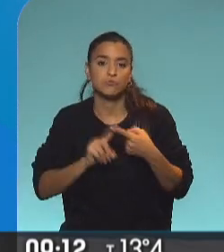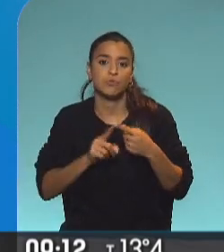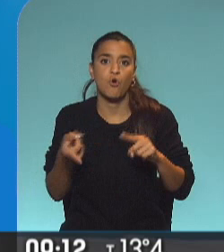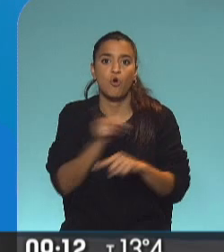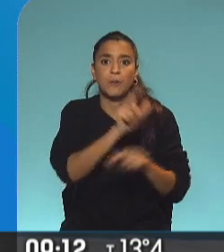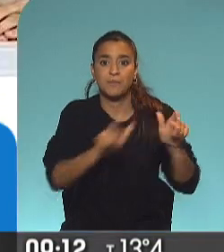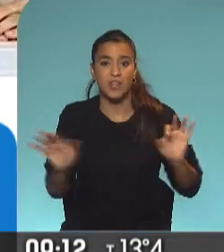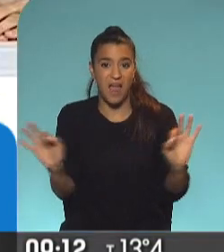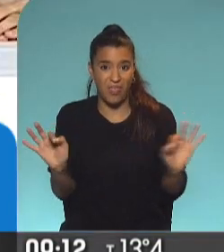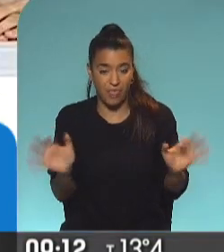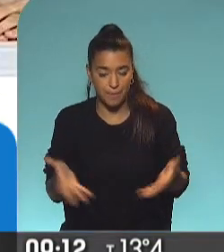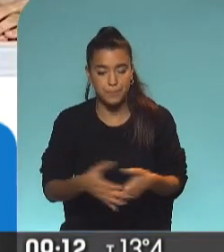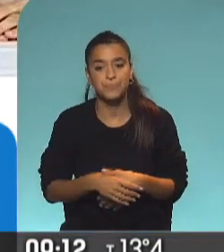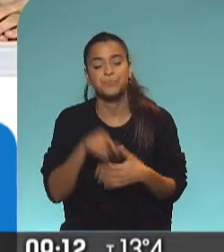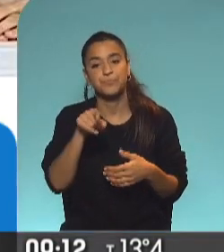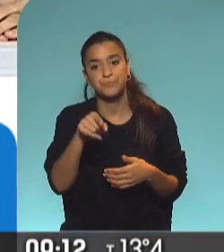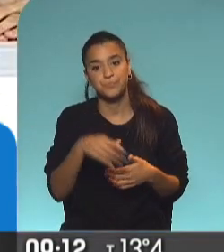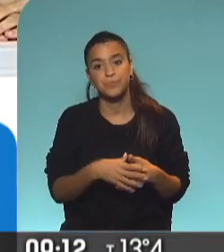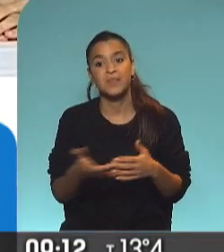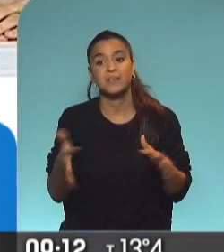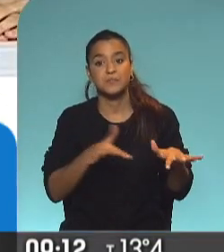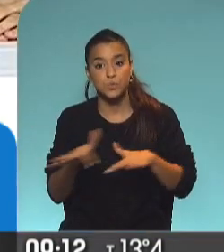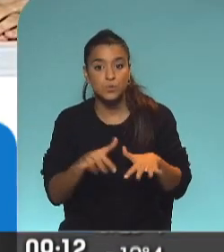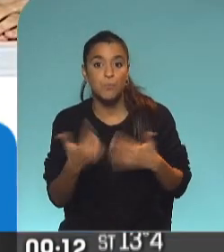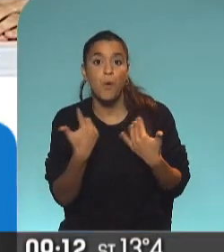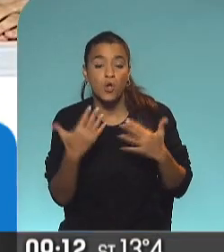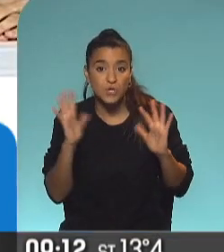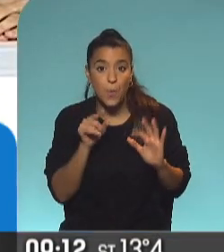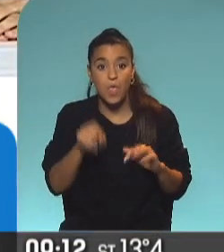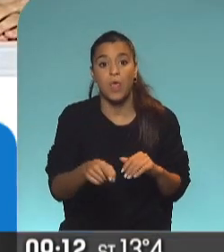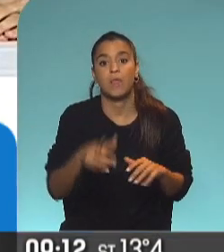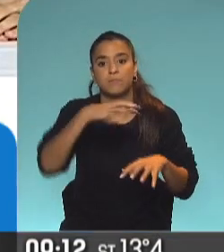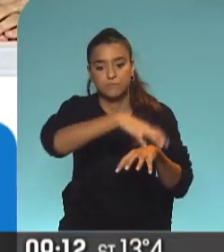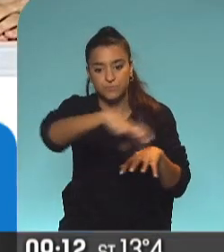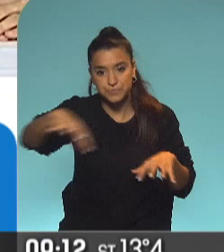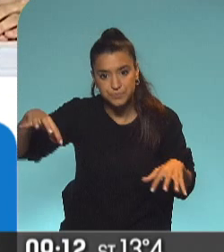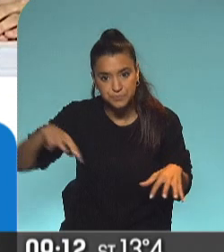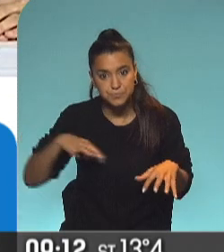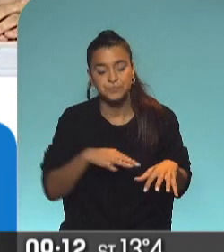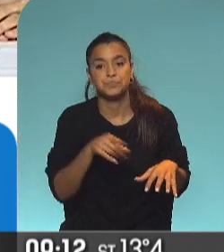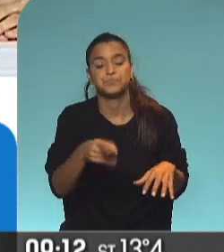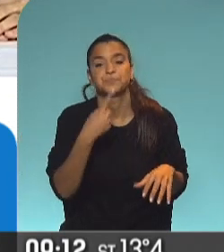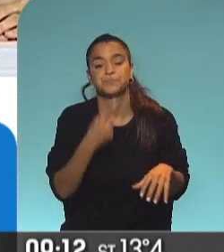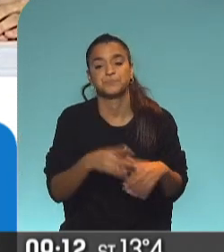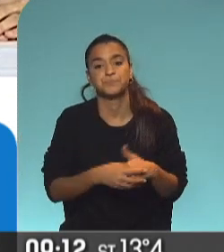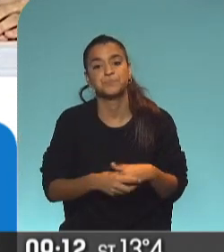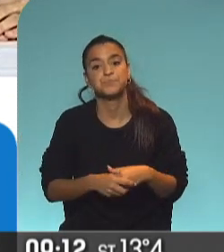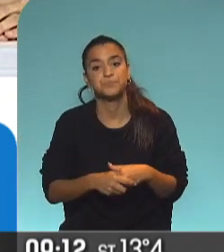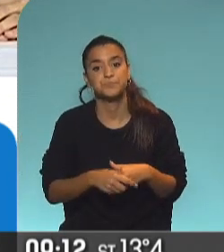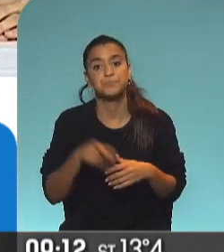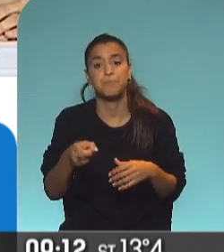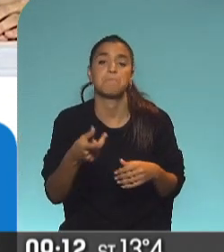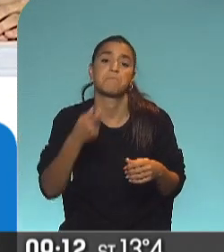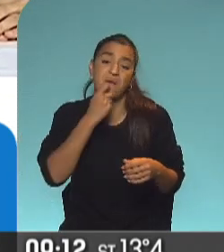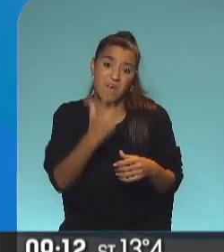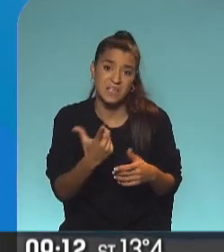con otras personas. Esa situación, esa posibilidad por parte de las jurisdicciones es mucho más